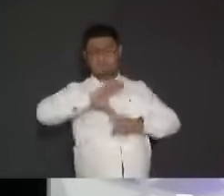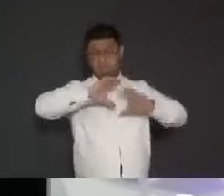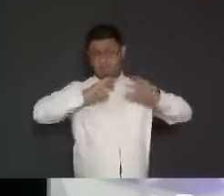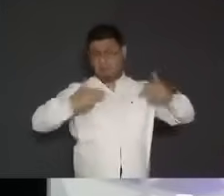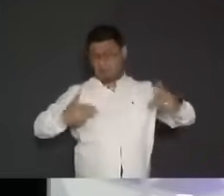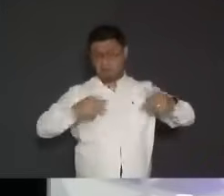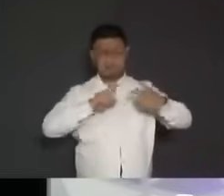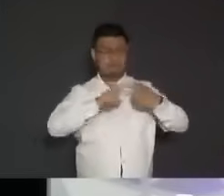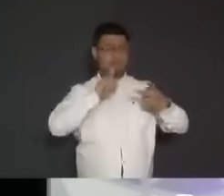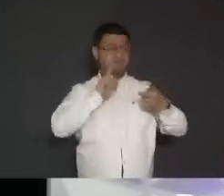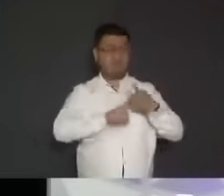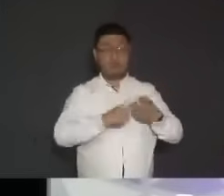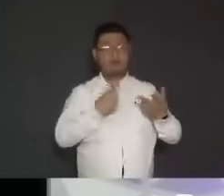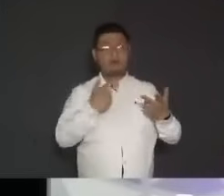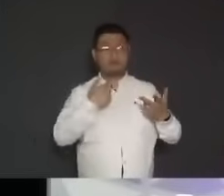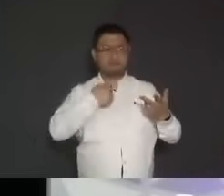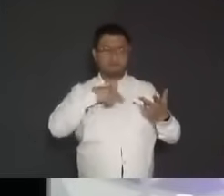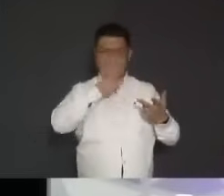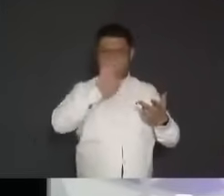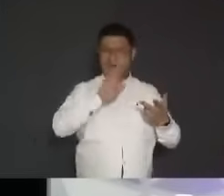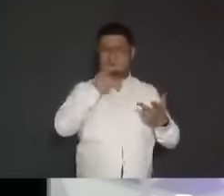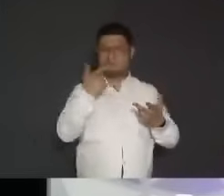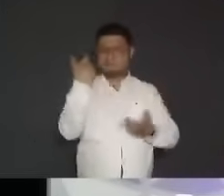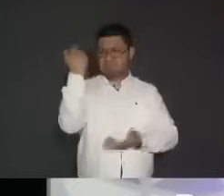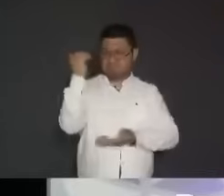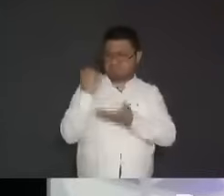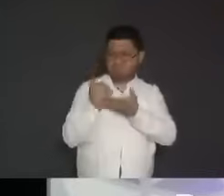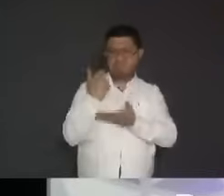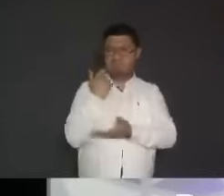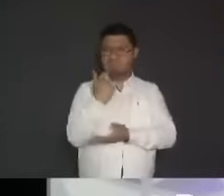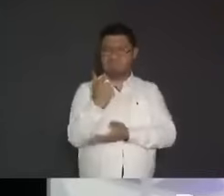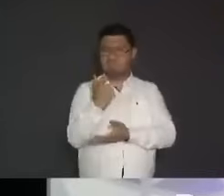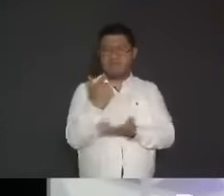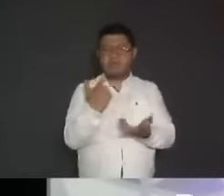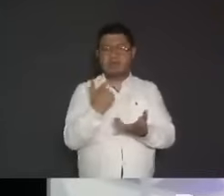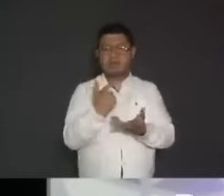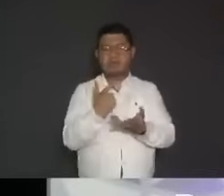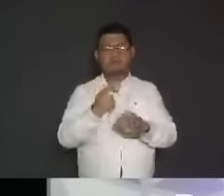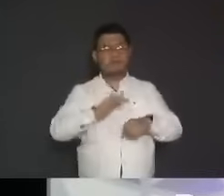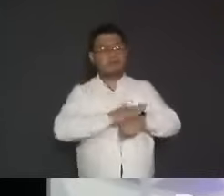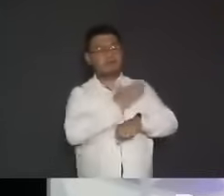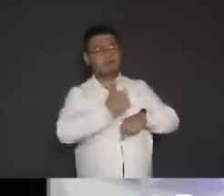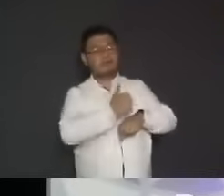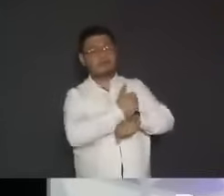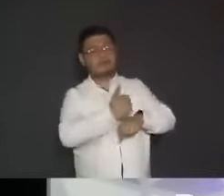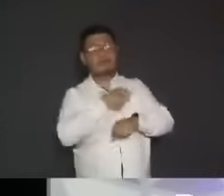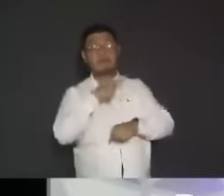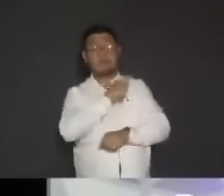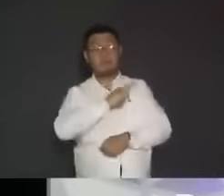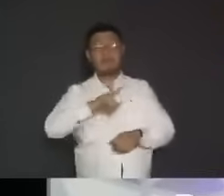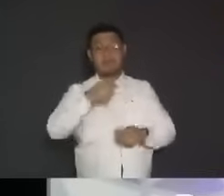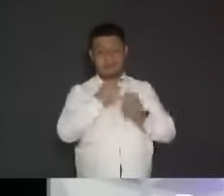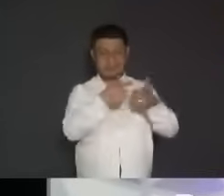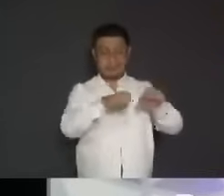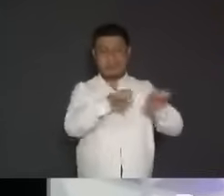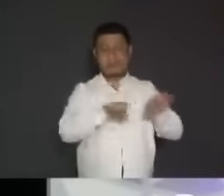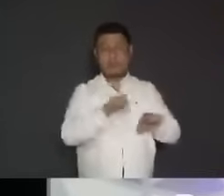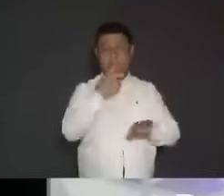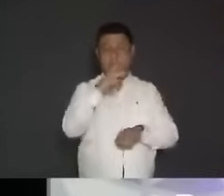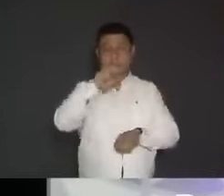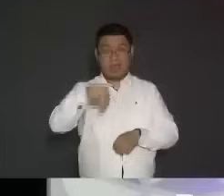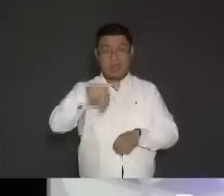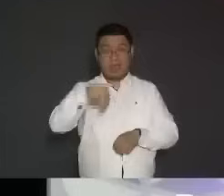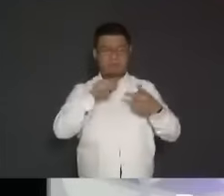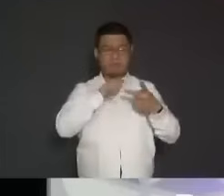peor pagados. Lo que pasa es que en la administración del PAN y en Morena, lo único que piensan es en desarrollo para ellos y